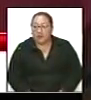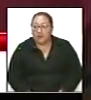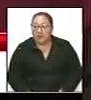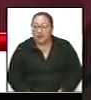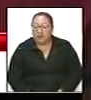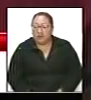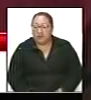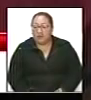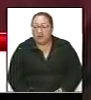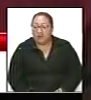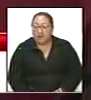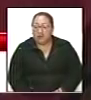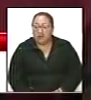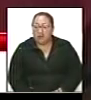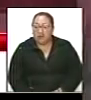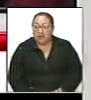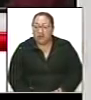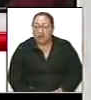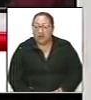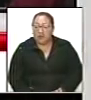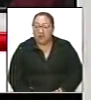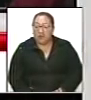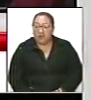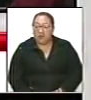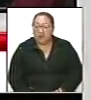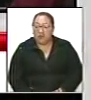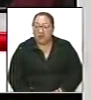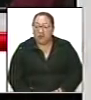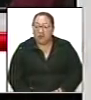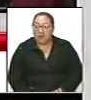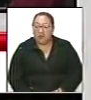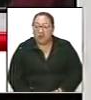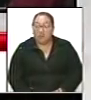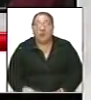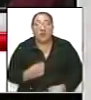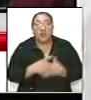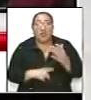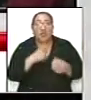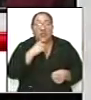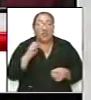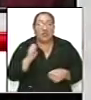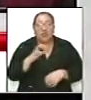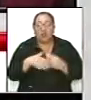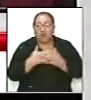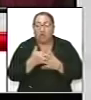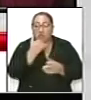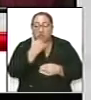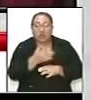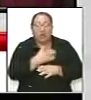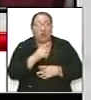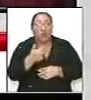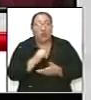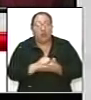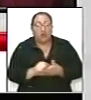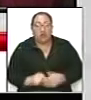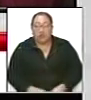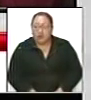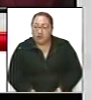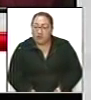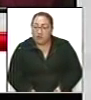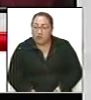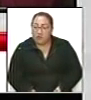Suprema que es enero con relación a lo sucedido los demás meses. ¿Qué quiero decir con